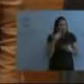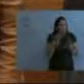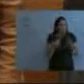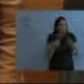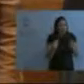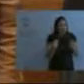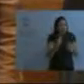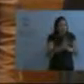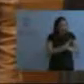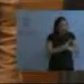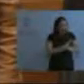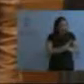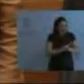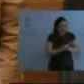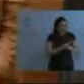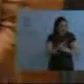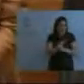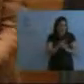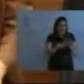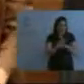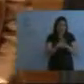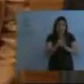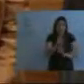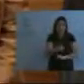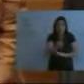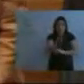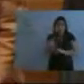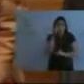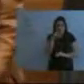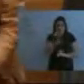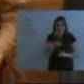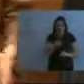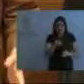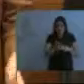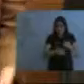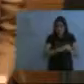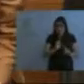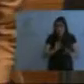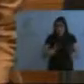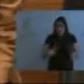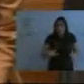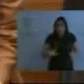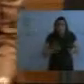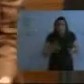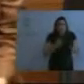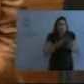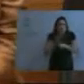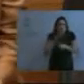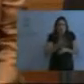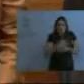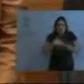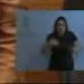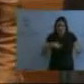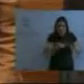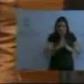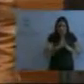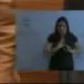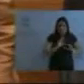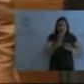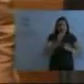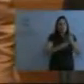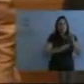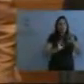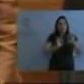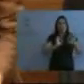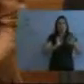la Consejería en materia de gestión portuaria, por lo que se refiere a ningún ámbito de su gestión ni en particular a la